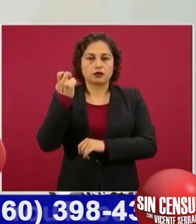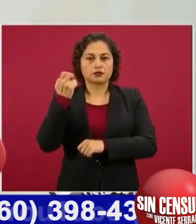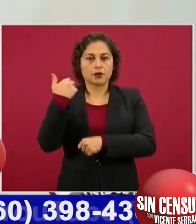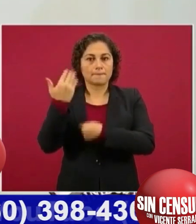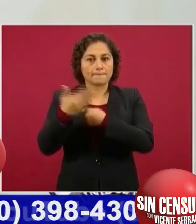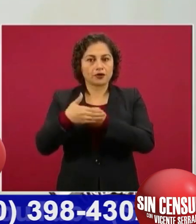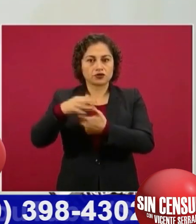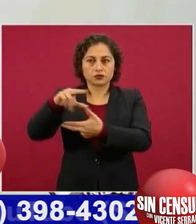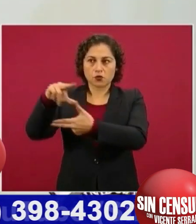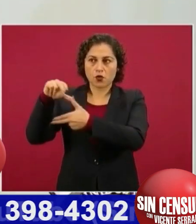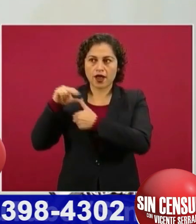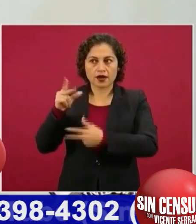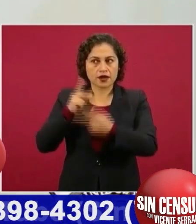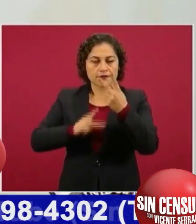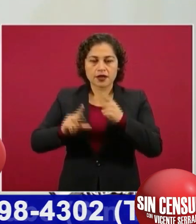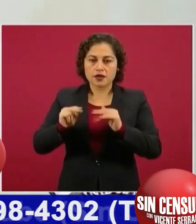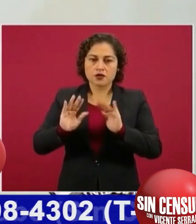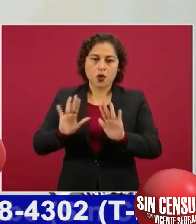no nos afecta,